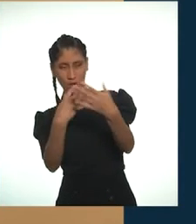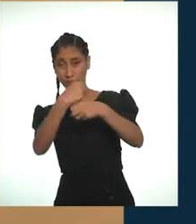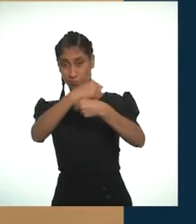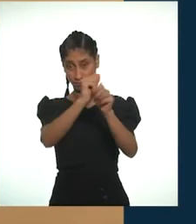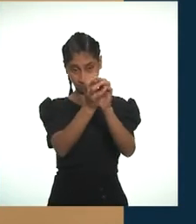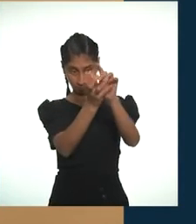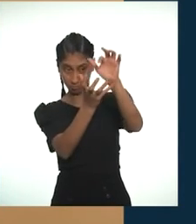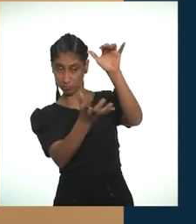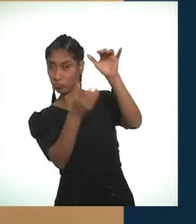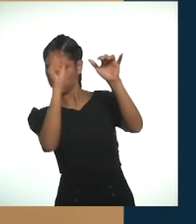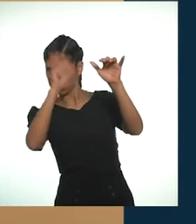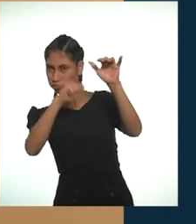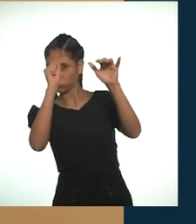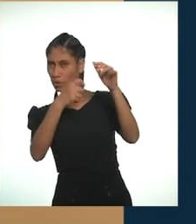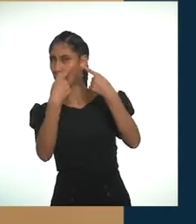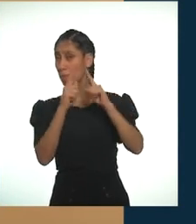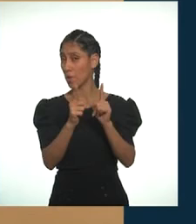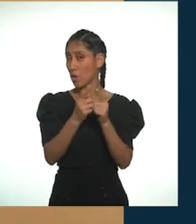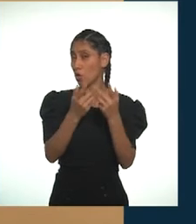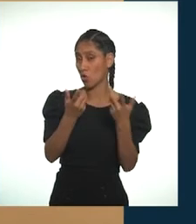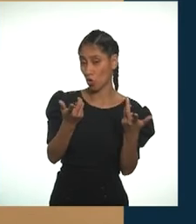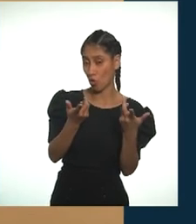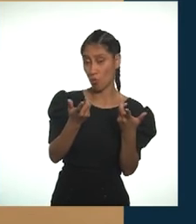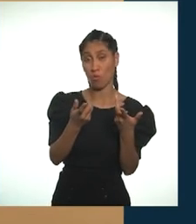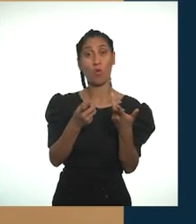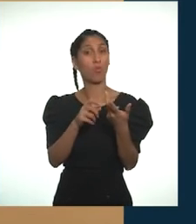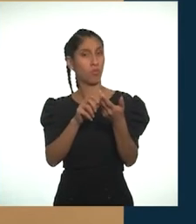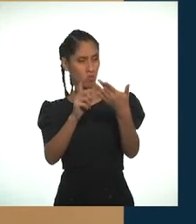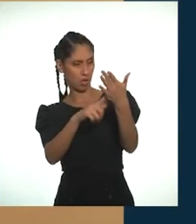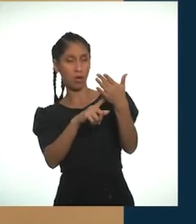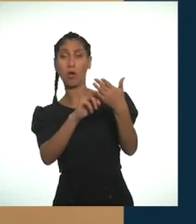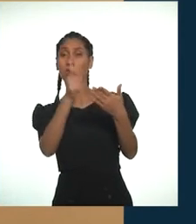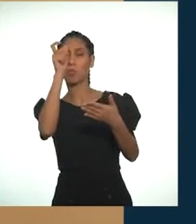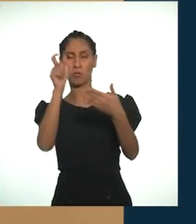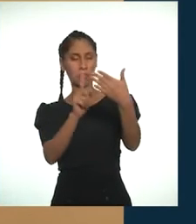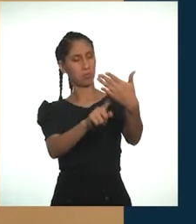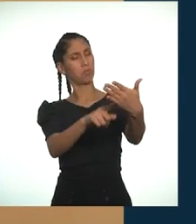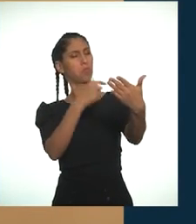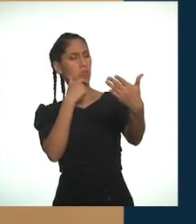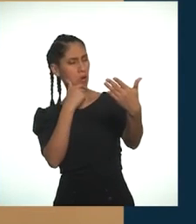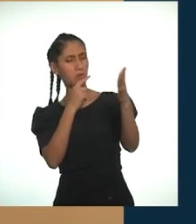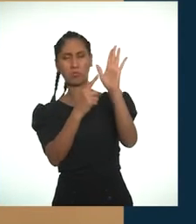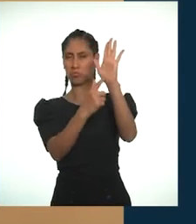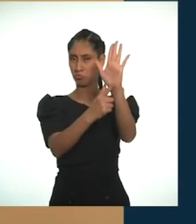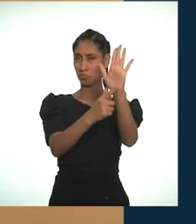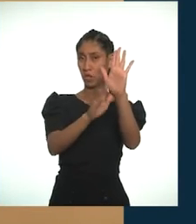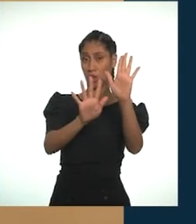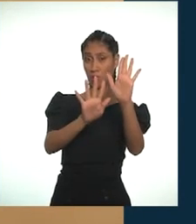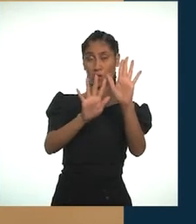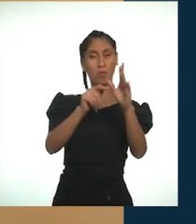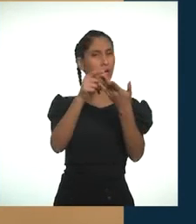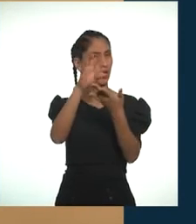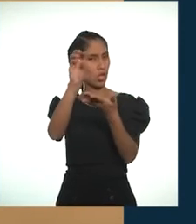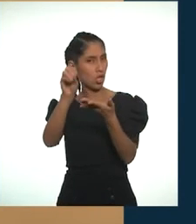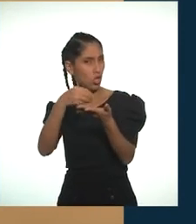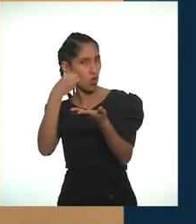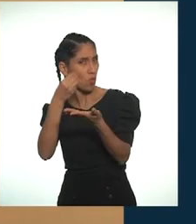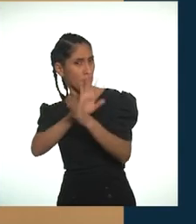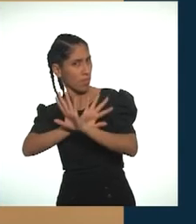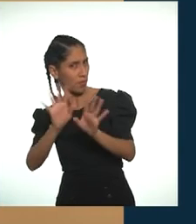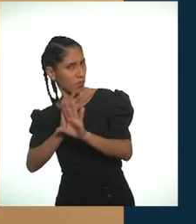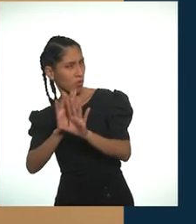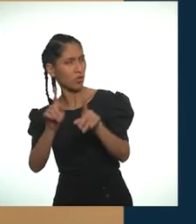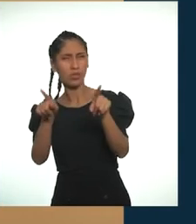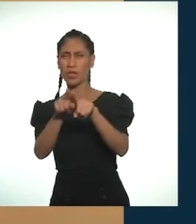es cierto, pero no debe ser vista solo como productos para ser consumidos por